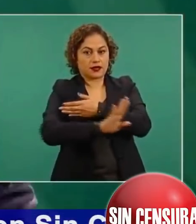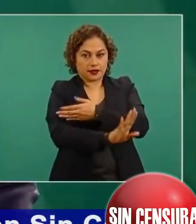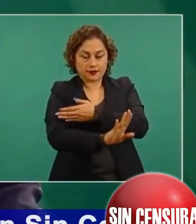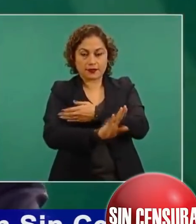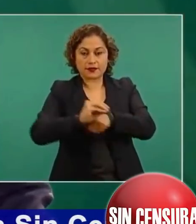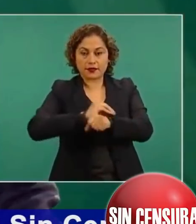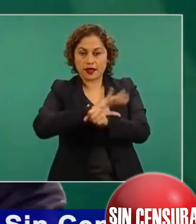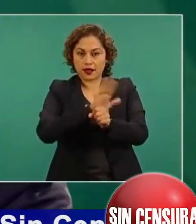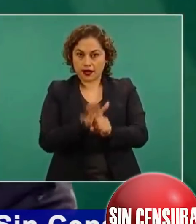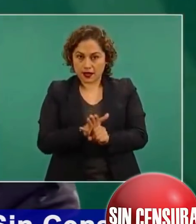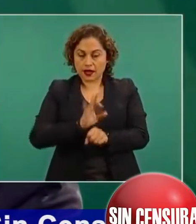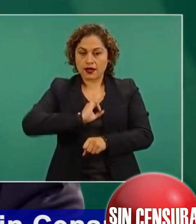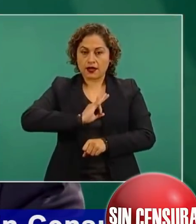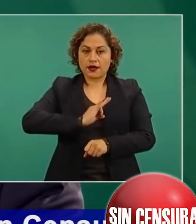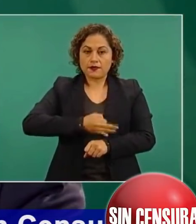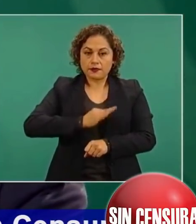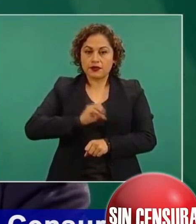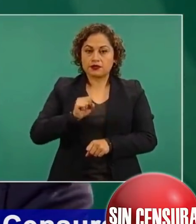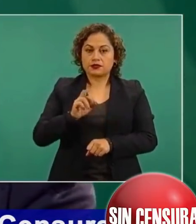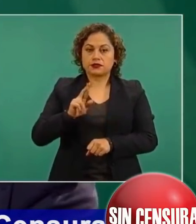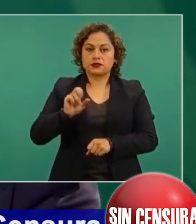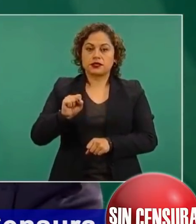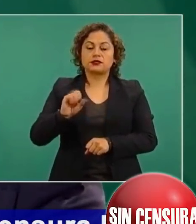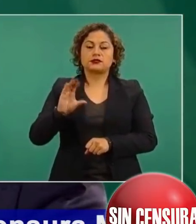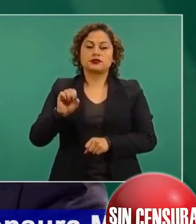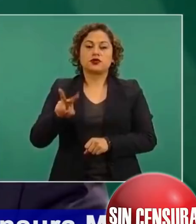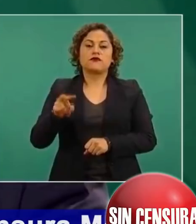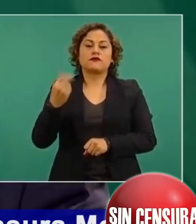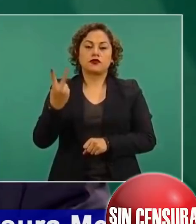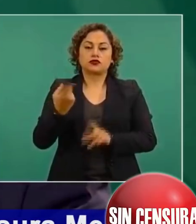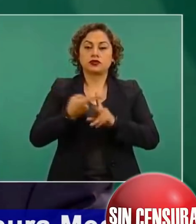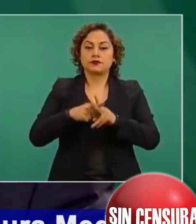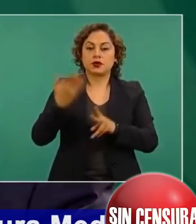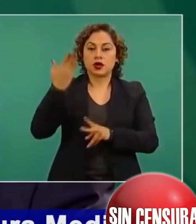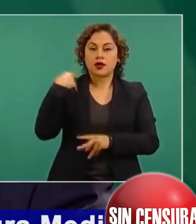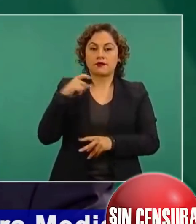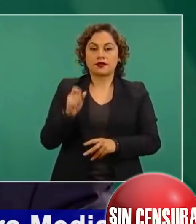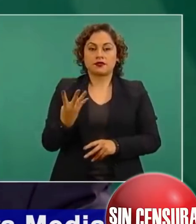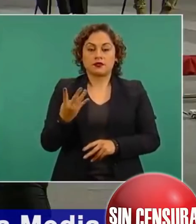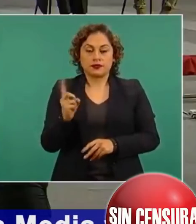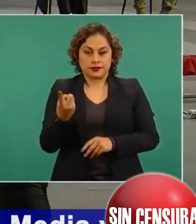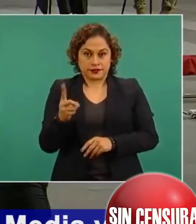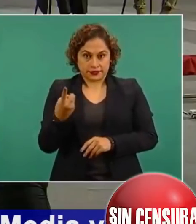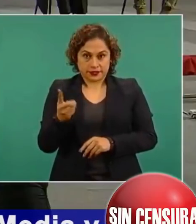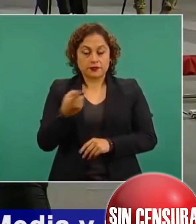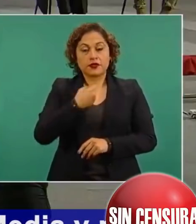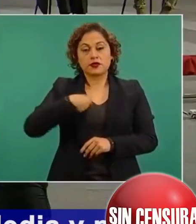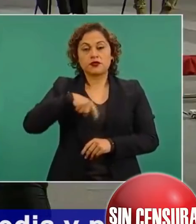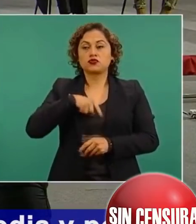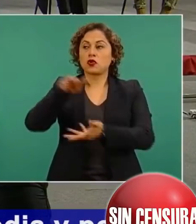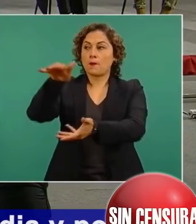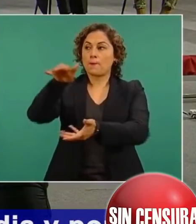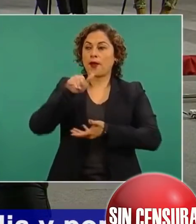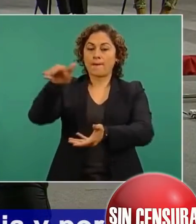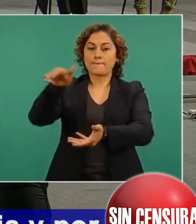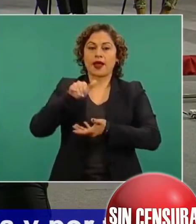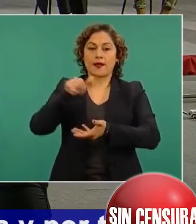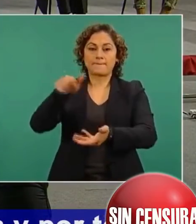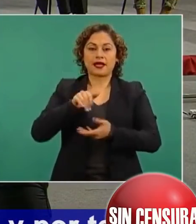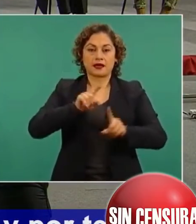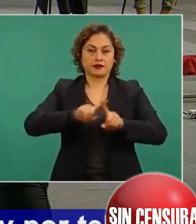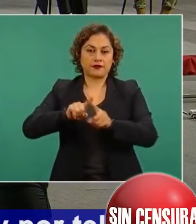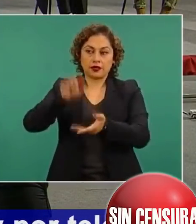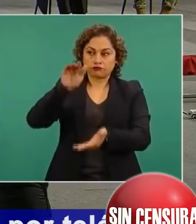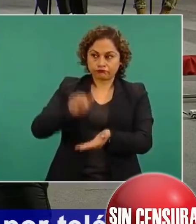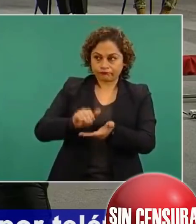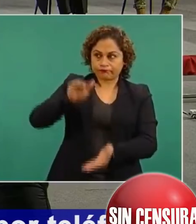prevenir COVID-19 el 24 de diciembre y hemos tenido distintos embarques de distinto tamaño.